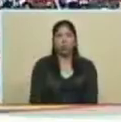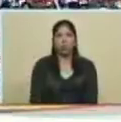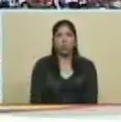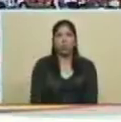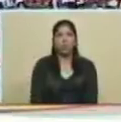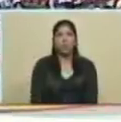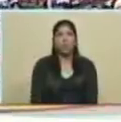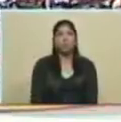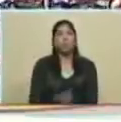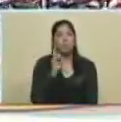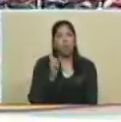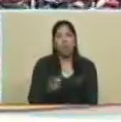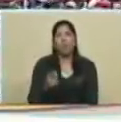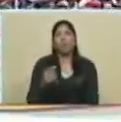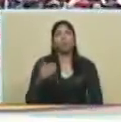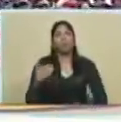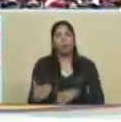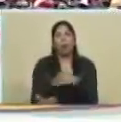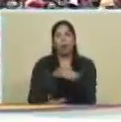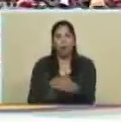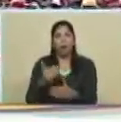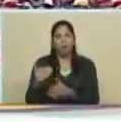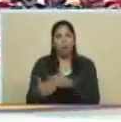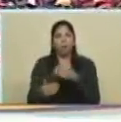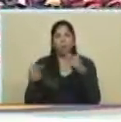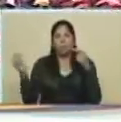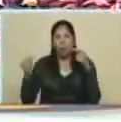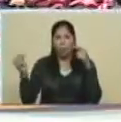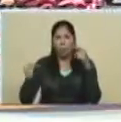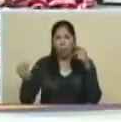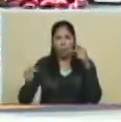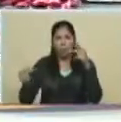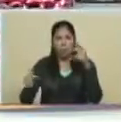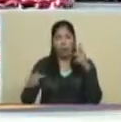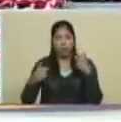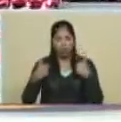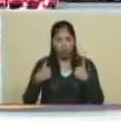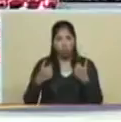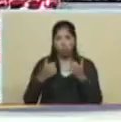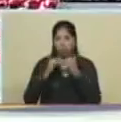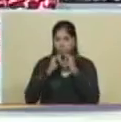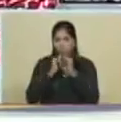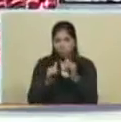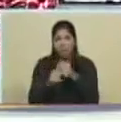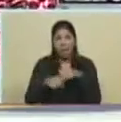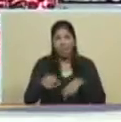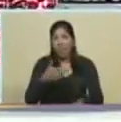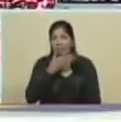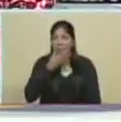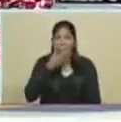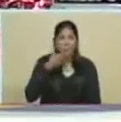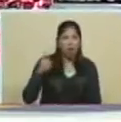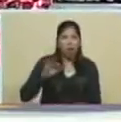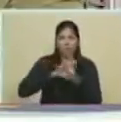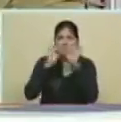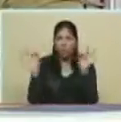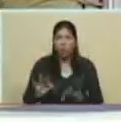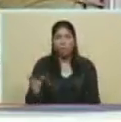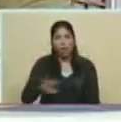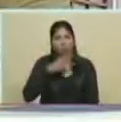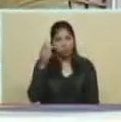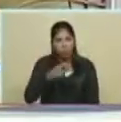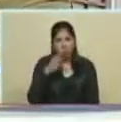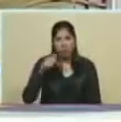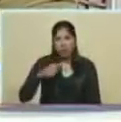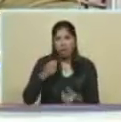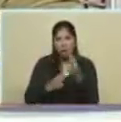Y tenemos que seguir cumpliéndola. Yo he dicho que la mejor política económica